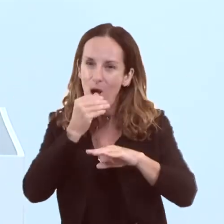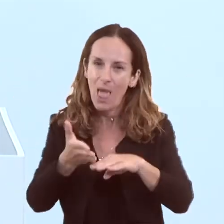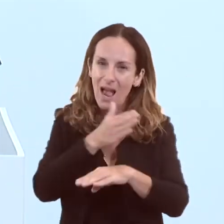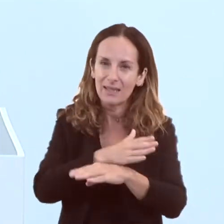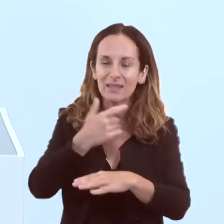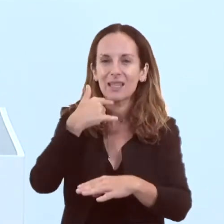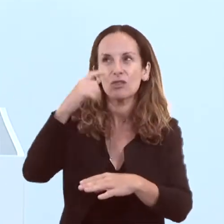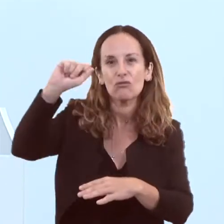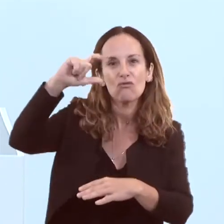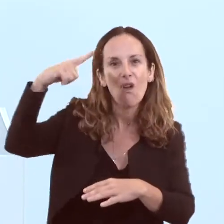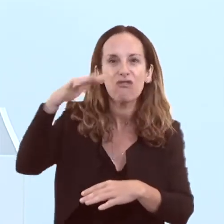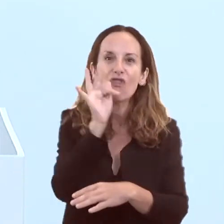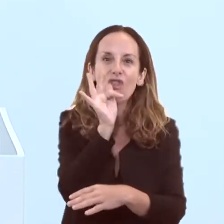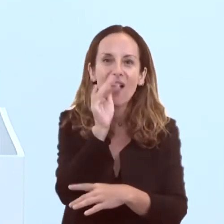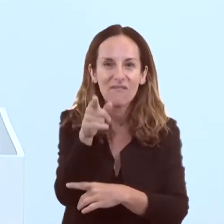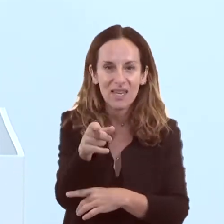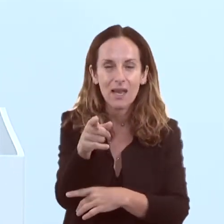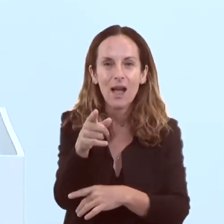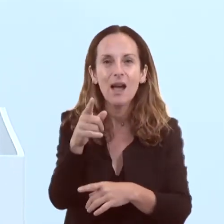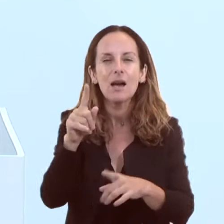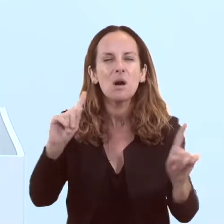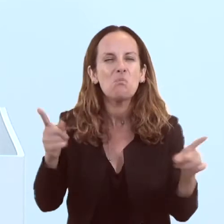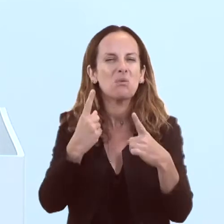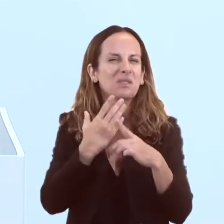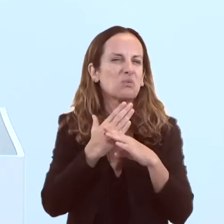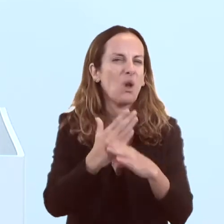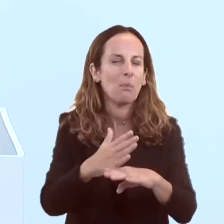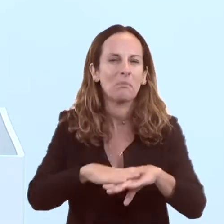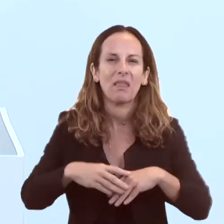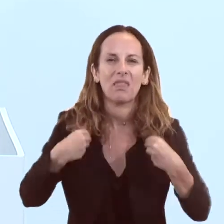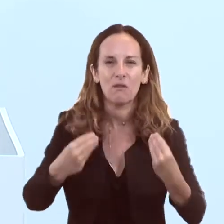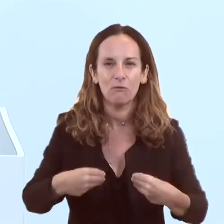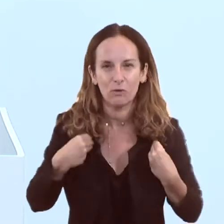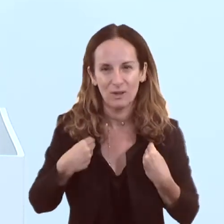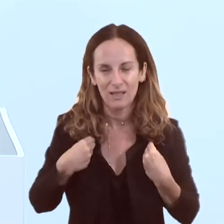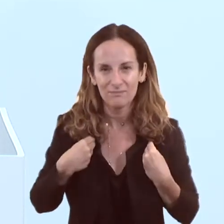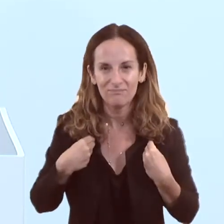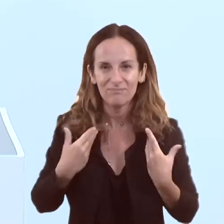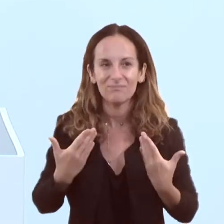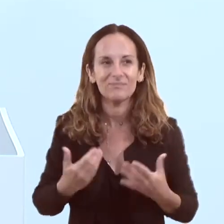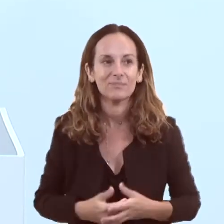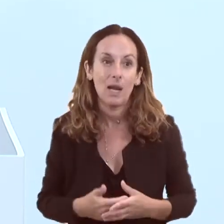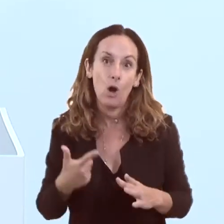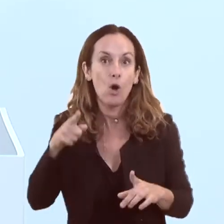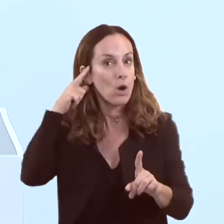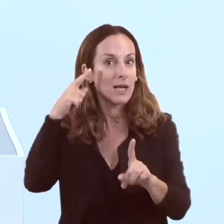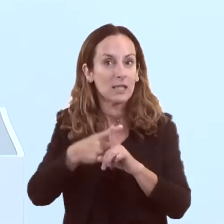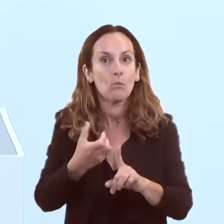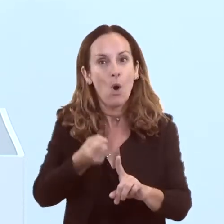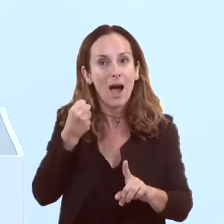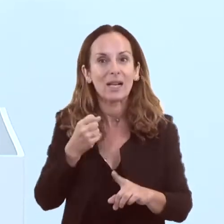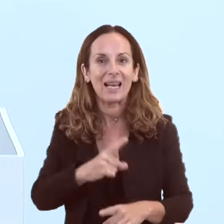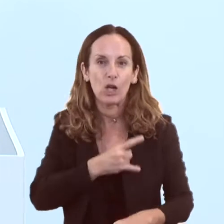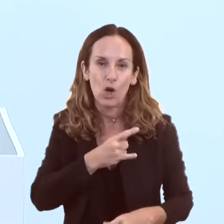y entonces aprovechamos el horario de luz solar para el error para el ahorro ecológico